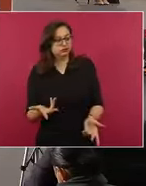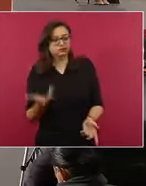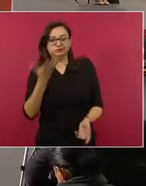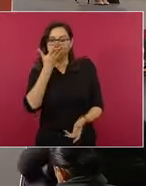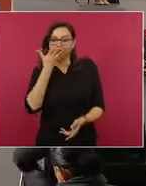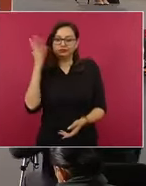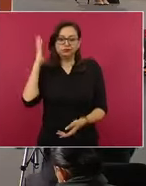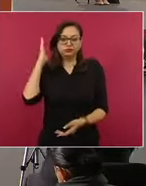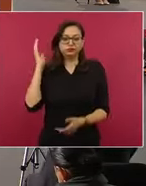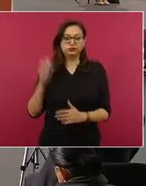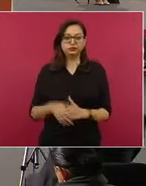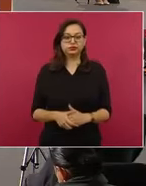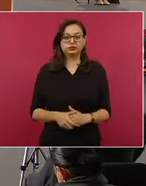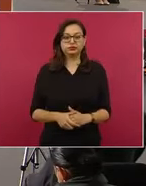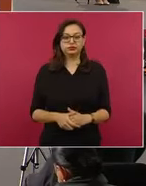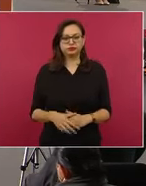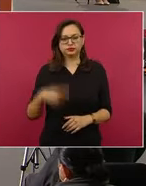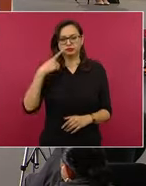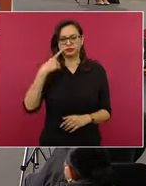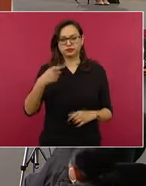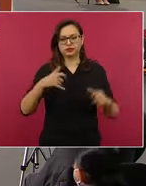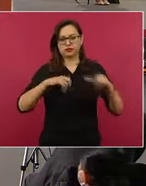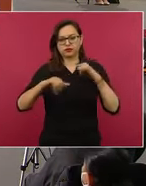¿Está el terreno?